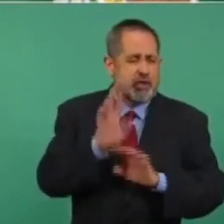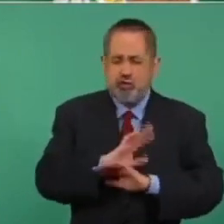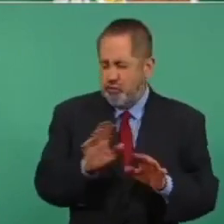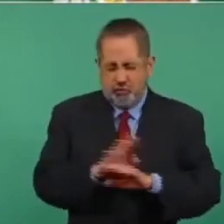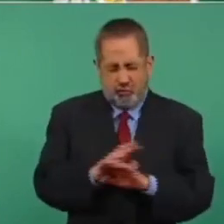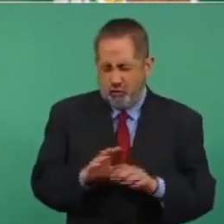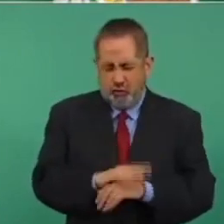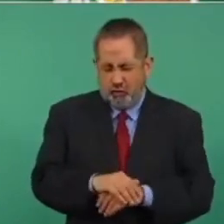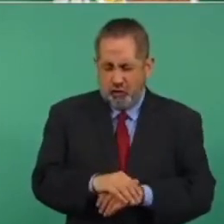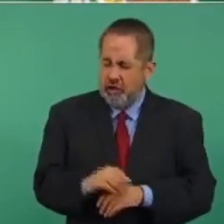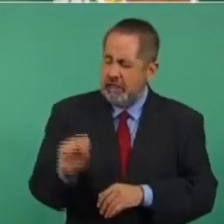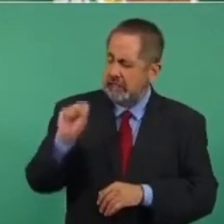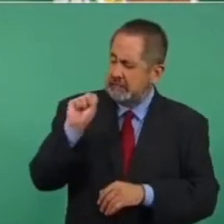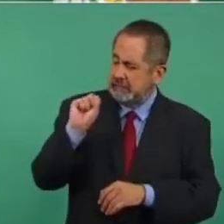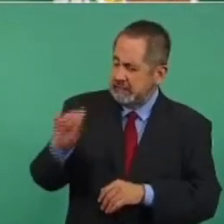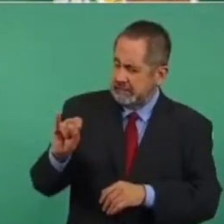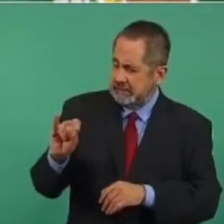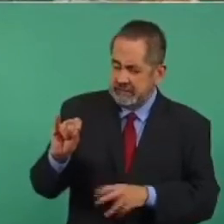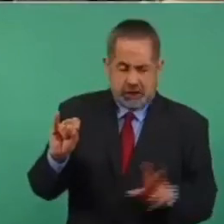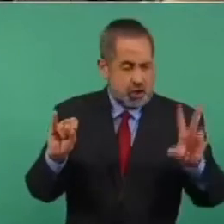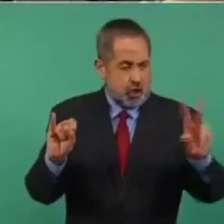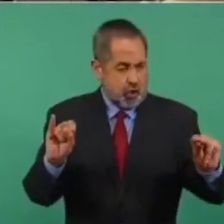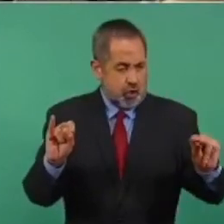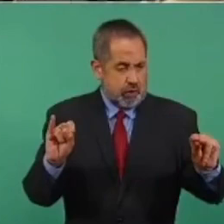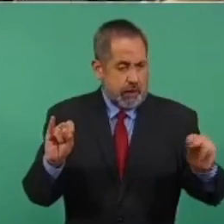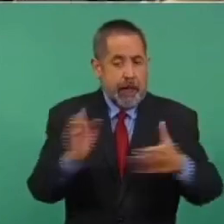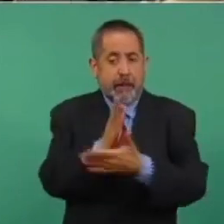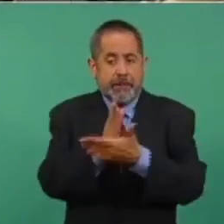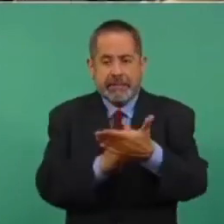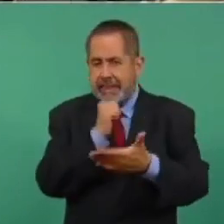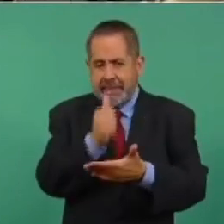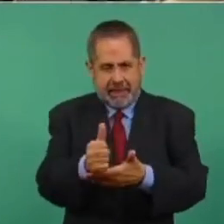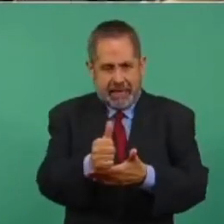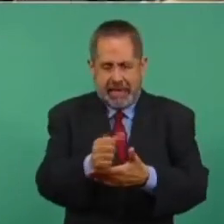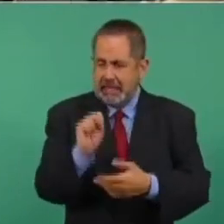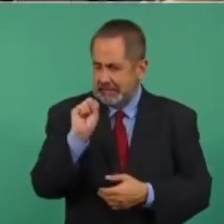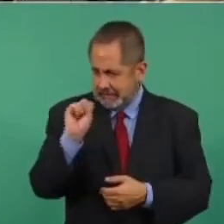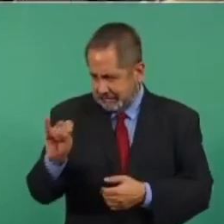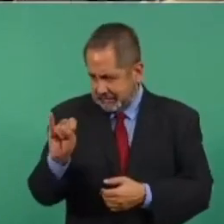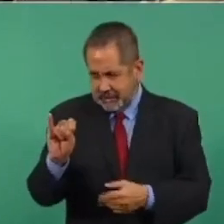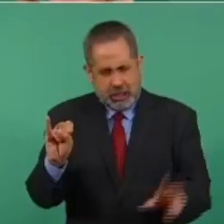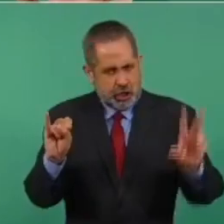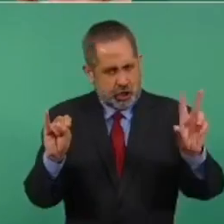no hay término medio. ¿Es sí o no?